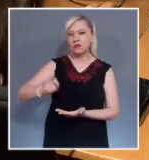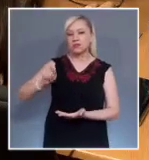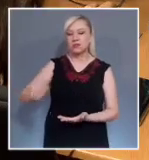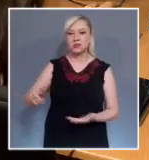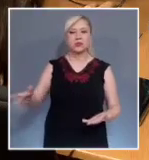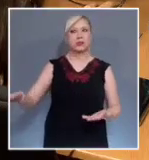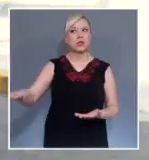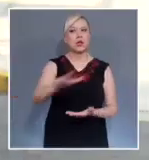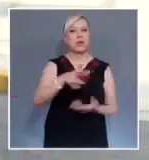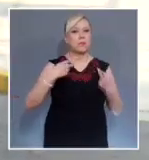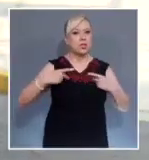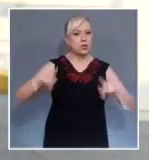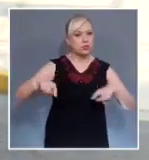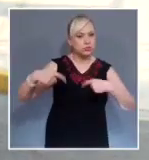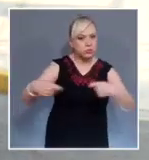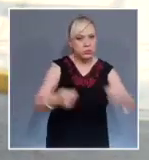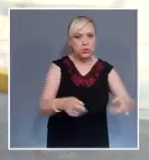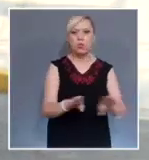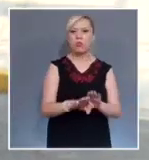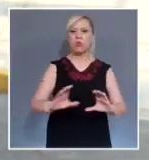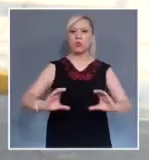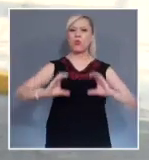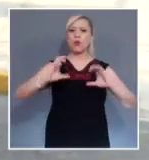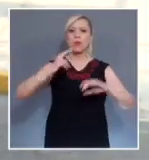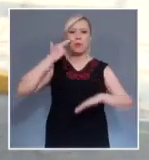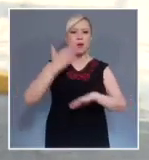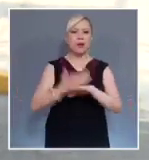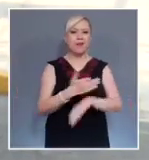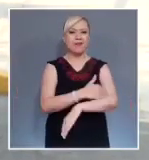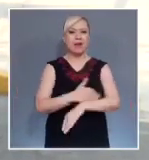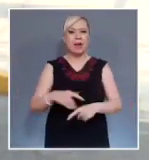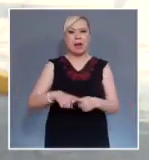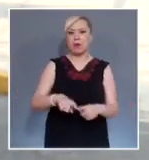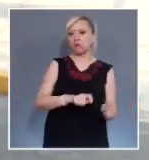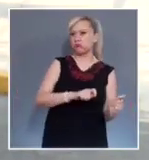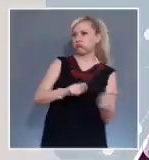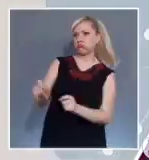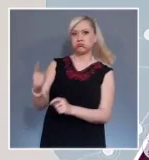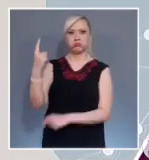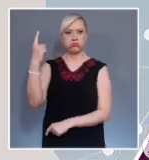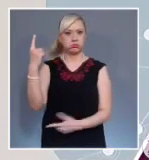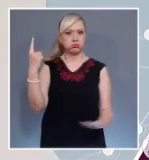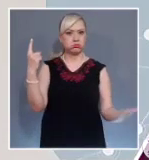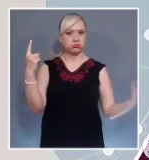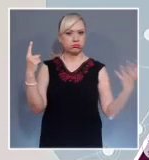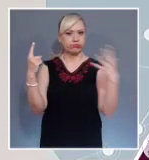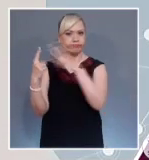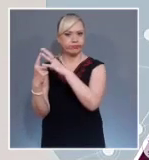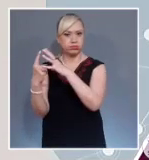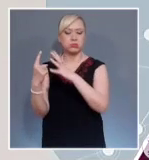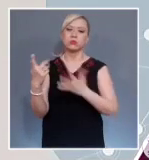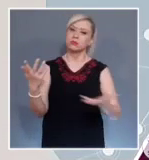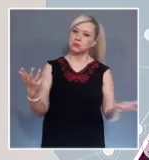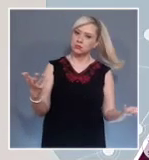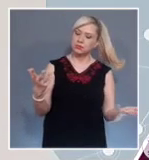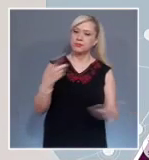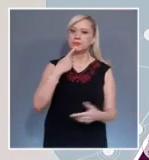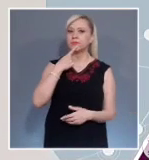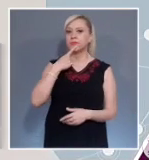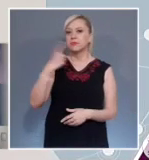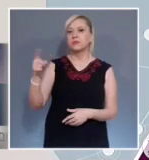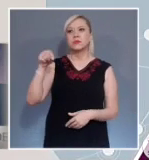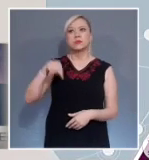Cuidado organizado por la suprema corte de justicia de la nación dijo las mujeres tenemos una menor